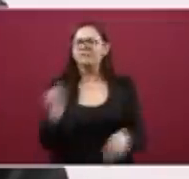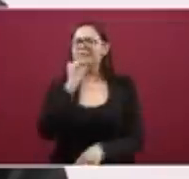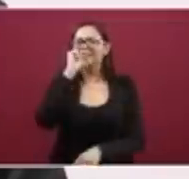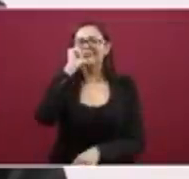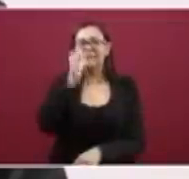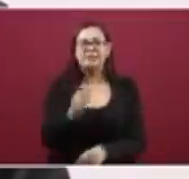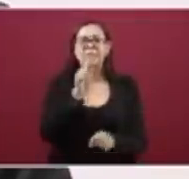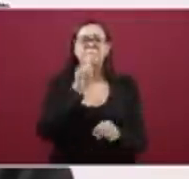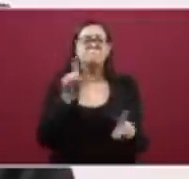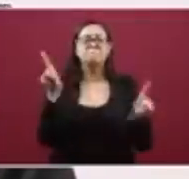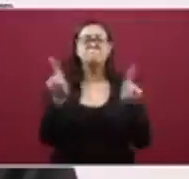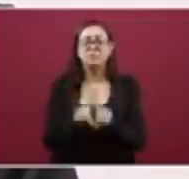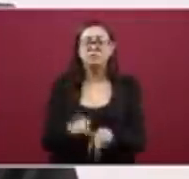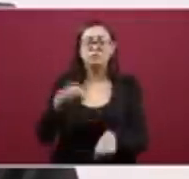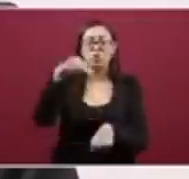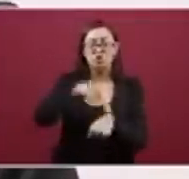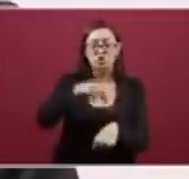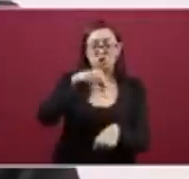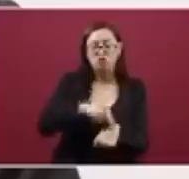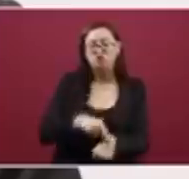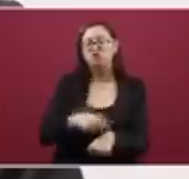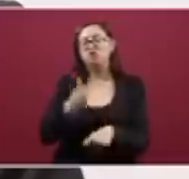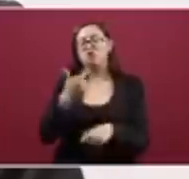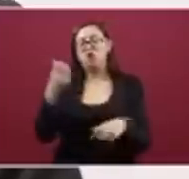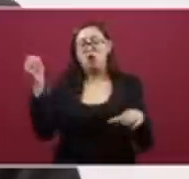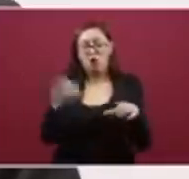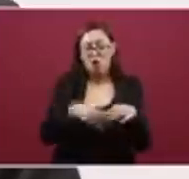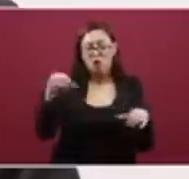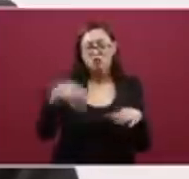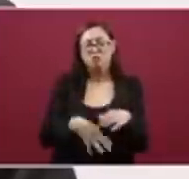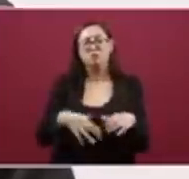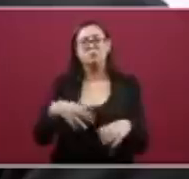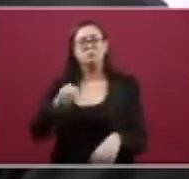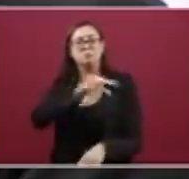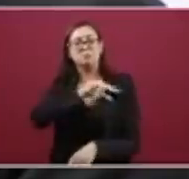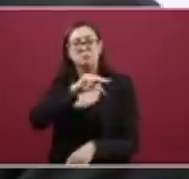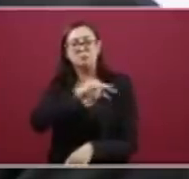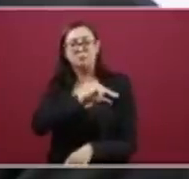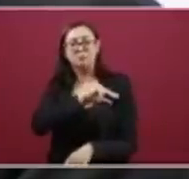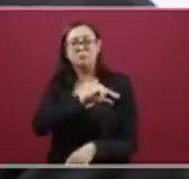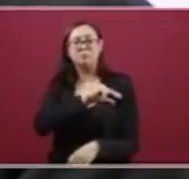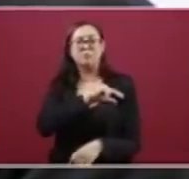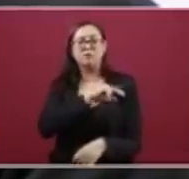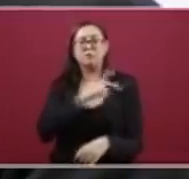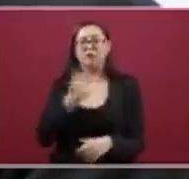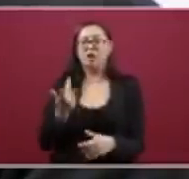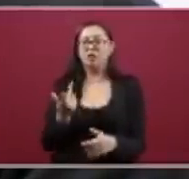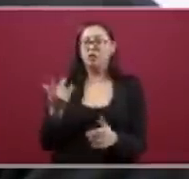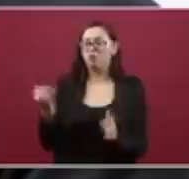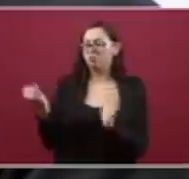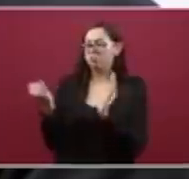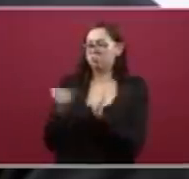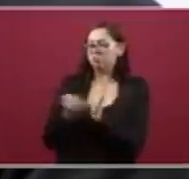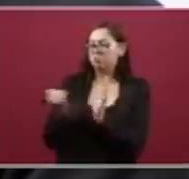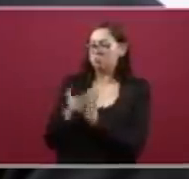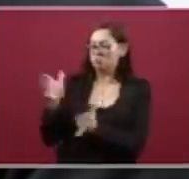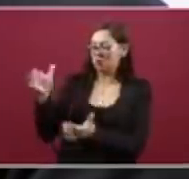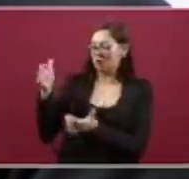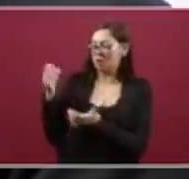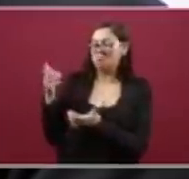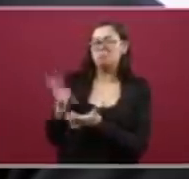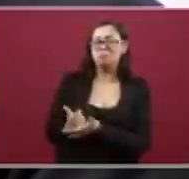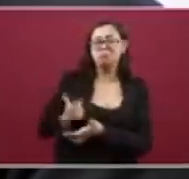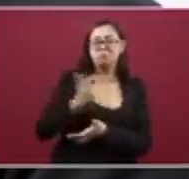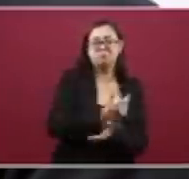cajas de ahorros y seguros privados con cargo al erario se